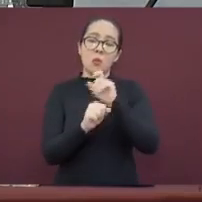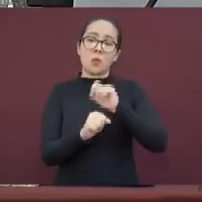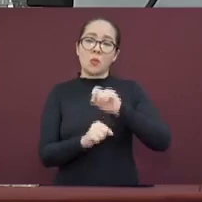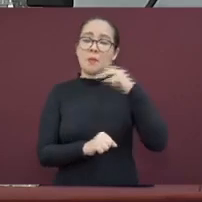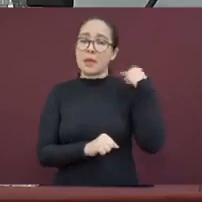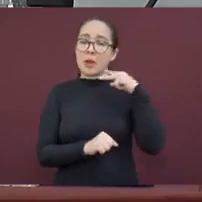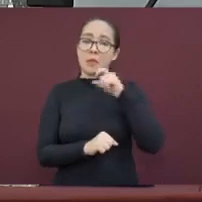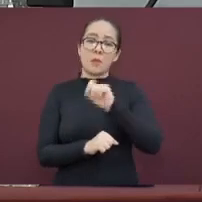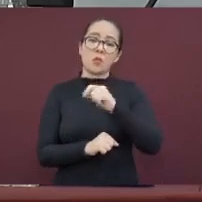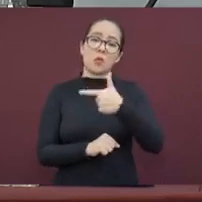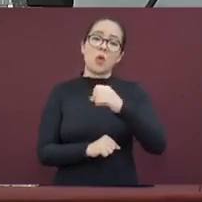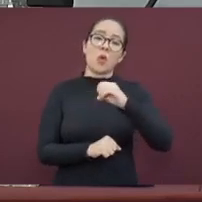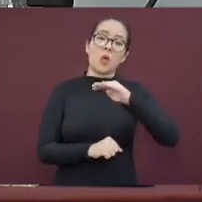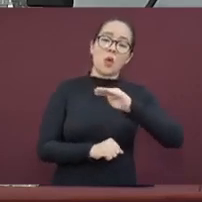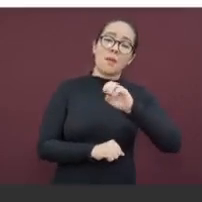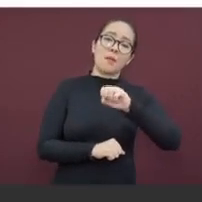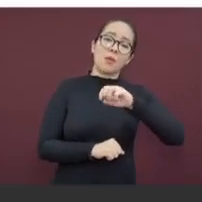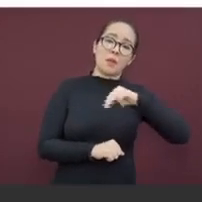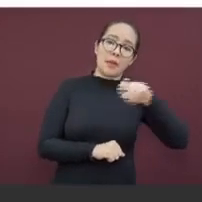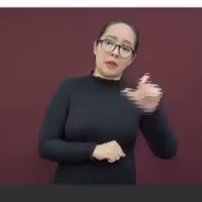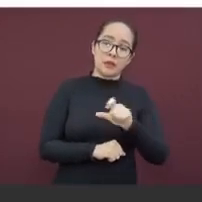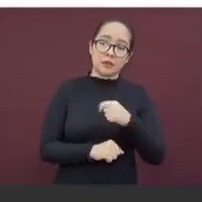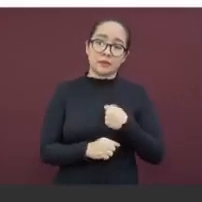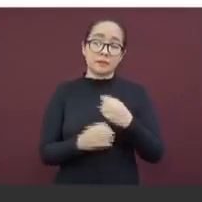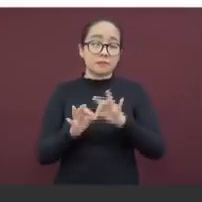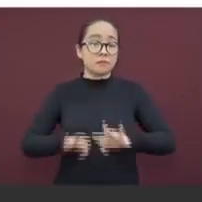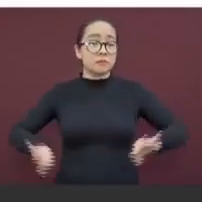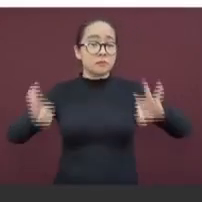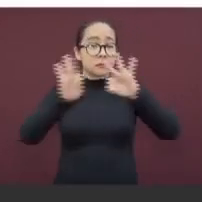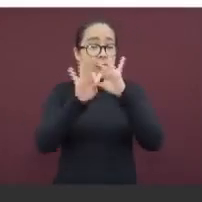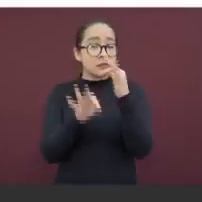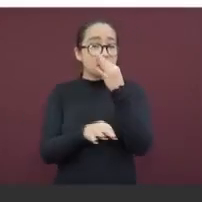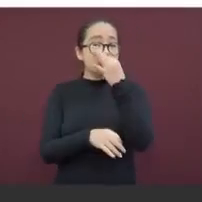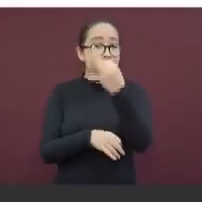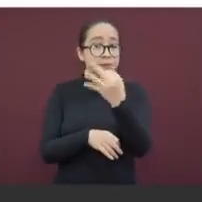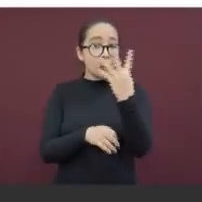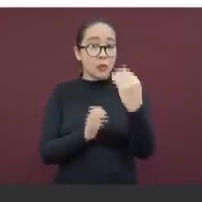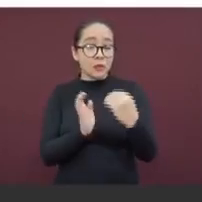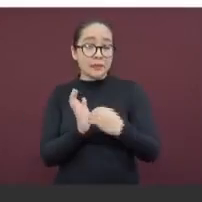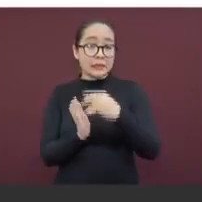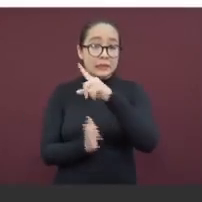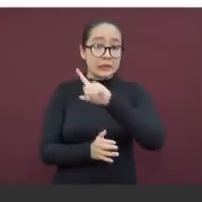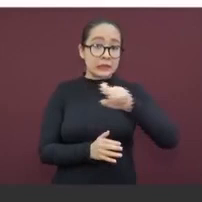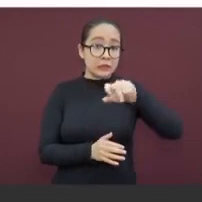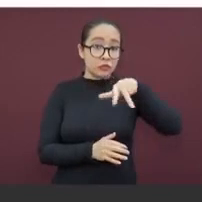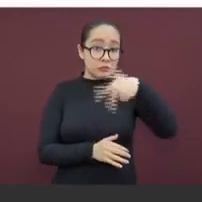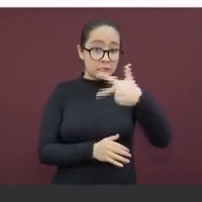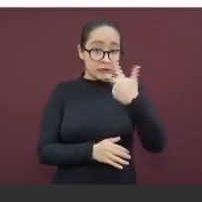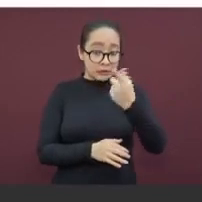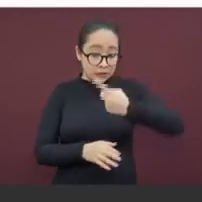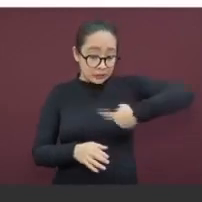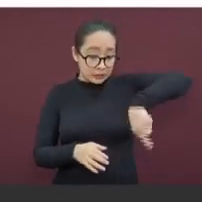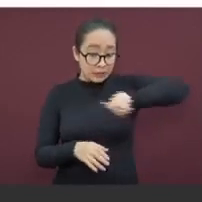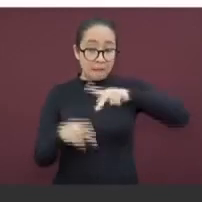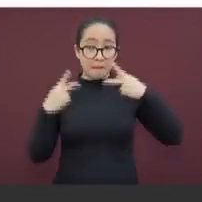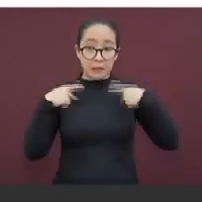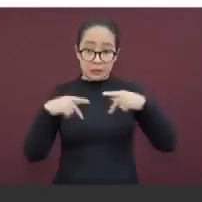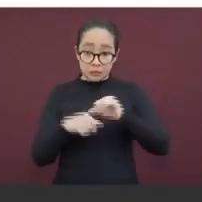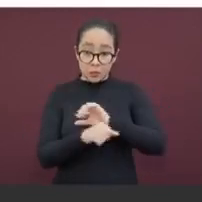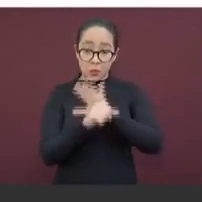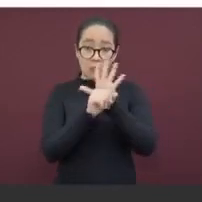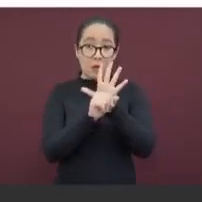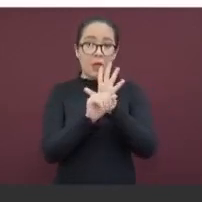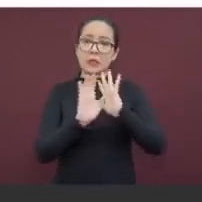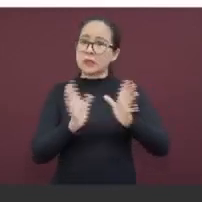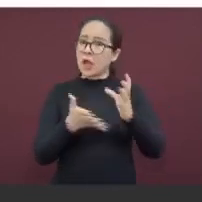es importante señalar que 4 mil 113 son los pacientes positivos a kobe 19 que se